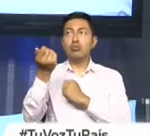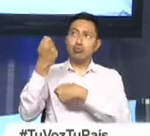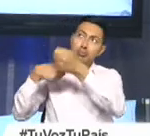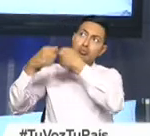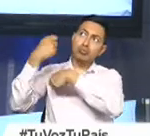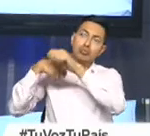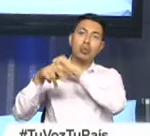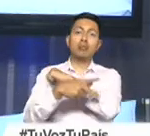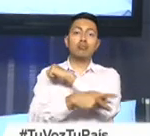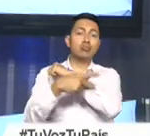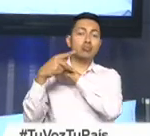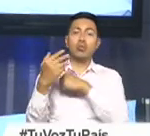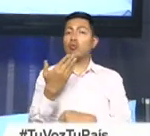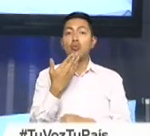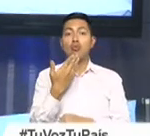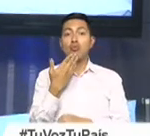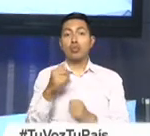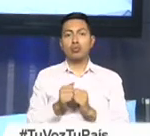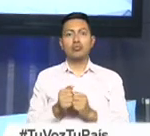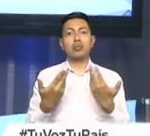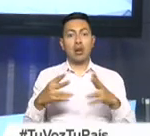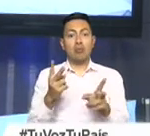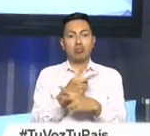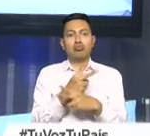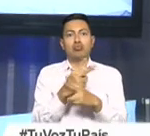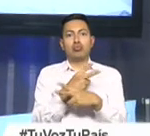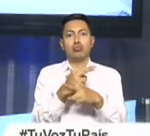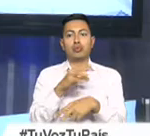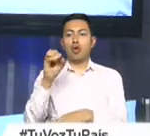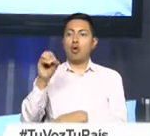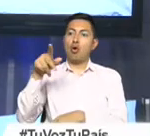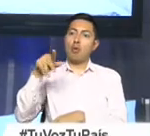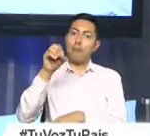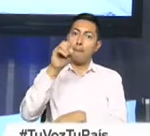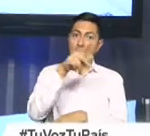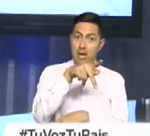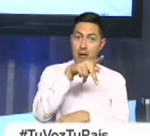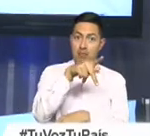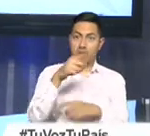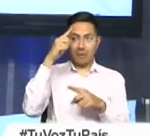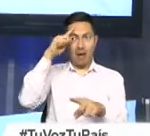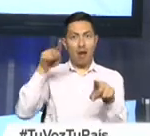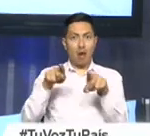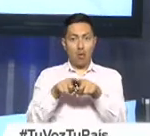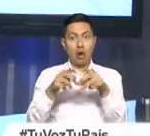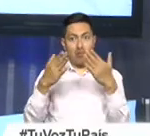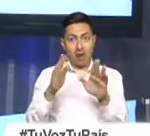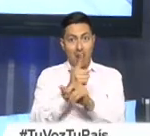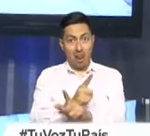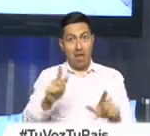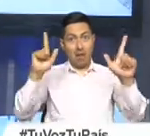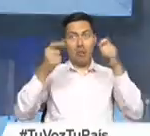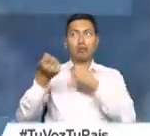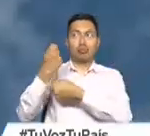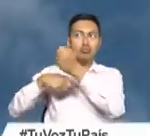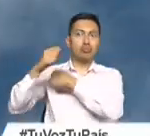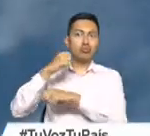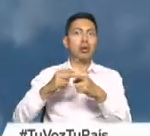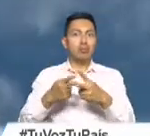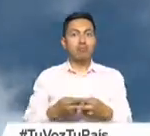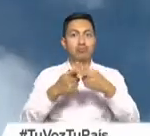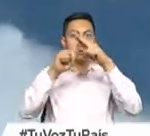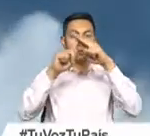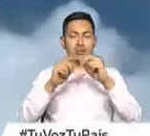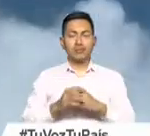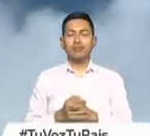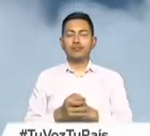crudo una vez que se levante el techo de producción de la OPEP. Así lo informó el Ministerio de Hidrocarburos. Ecuador